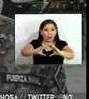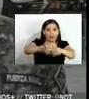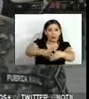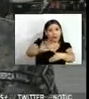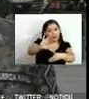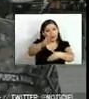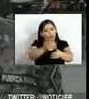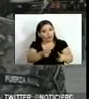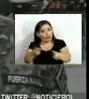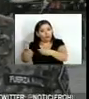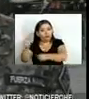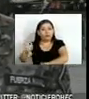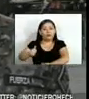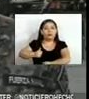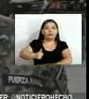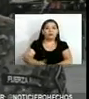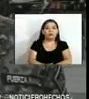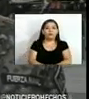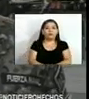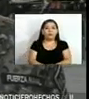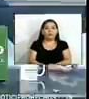de Torugos.